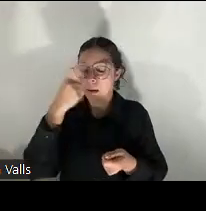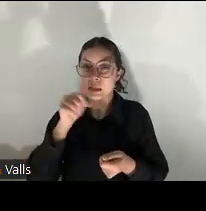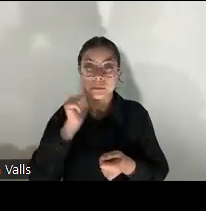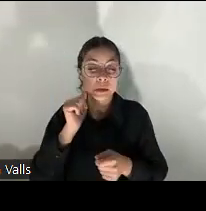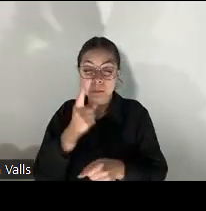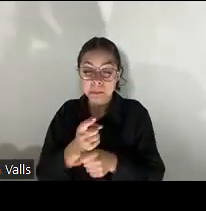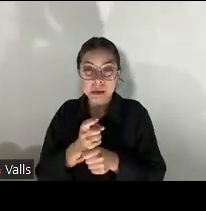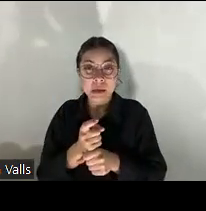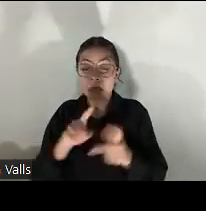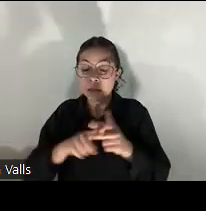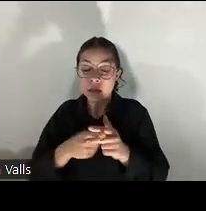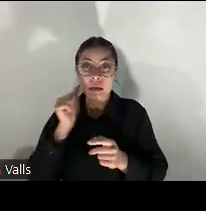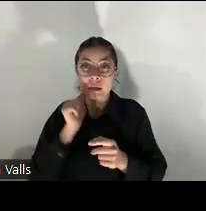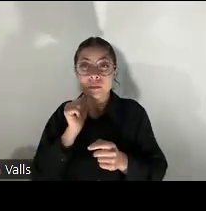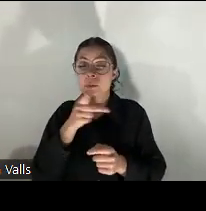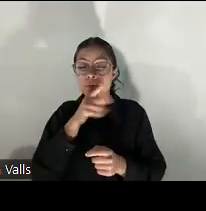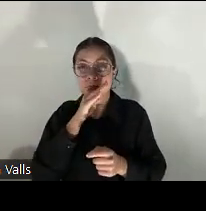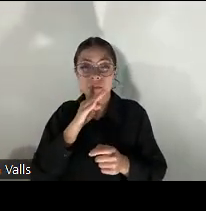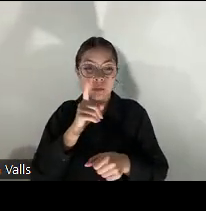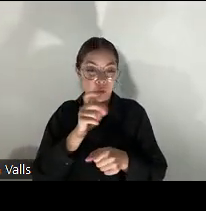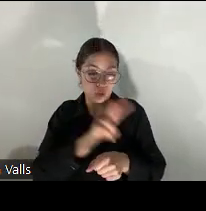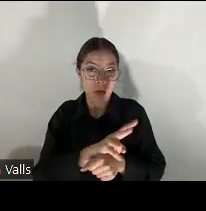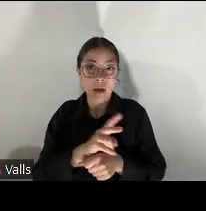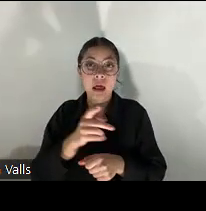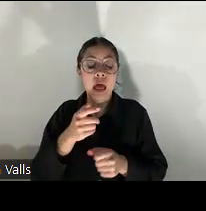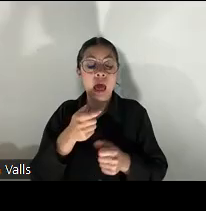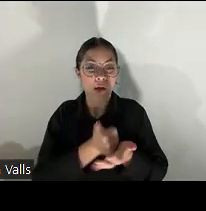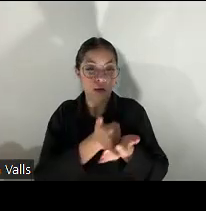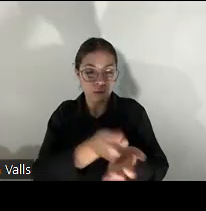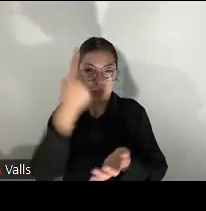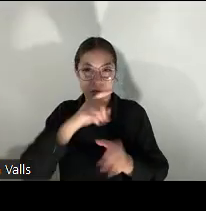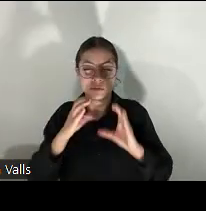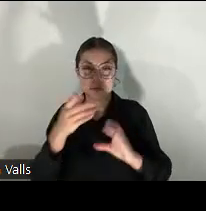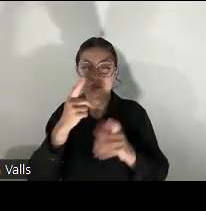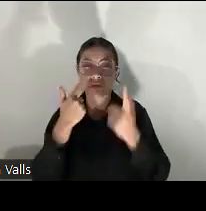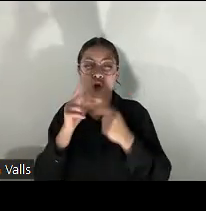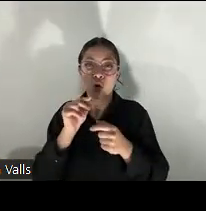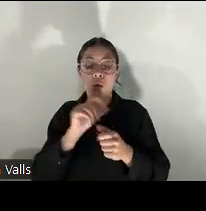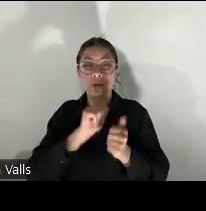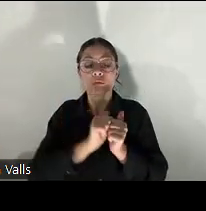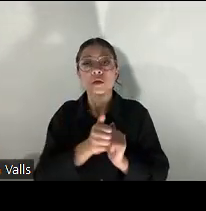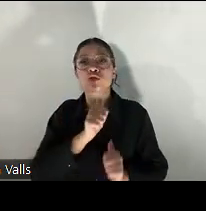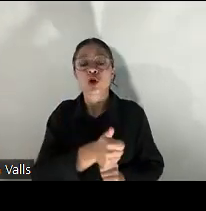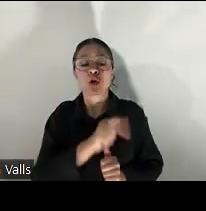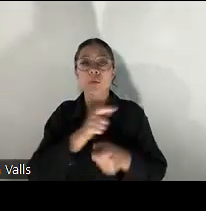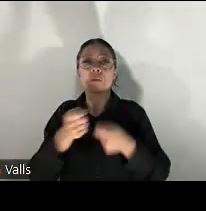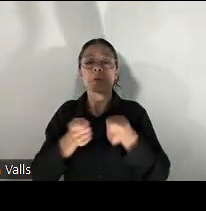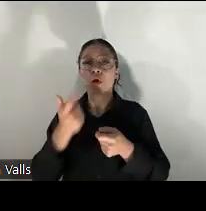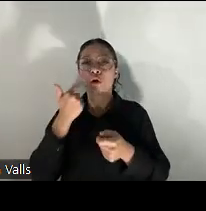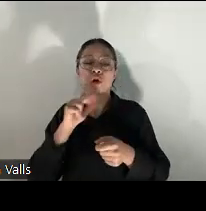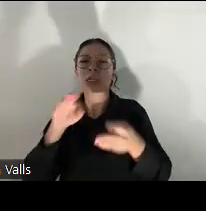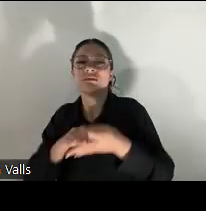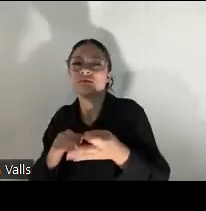participación del cuidador para ayudarlo a regular el llanto y poco a poco va desarrollando la capacidad de autorregularse. La parte del